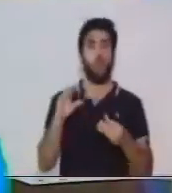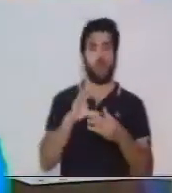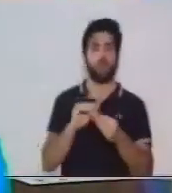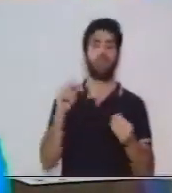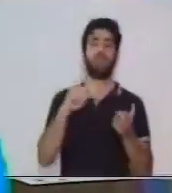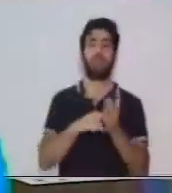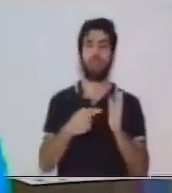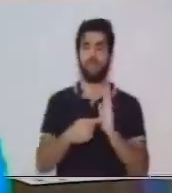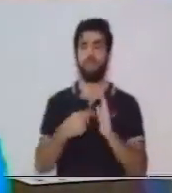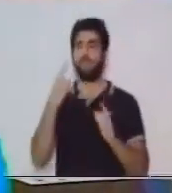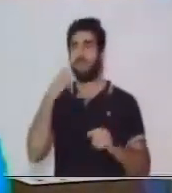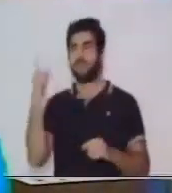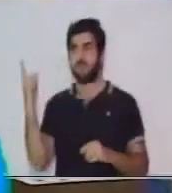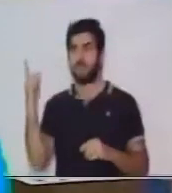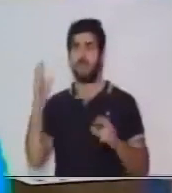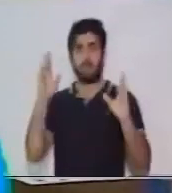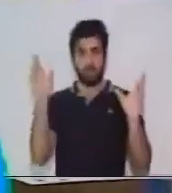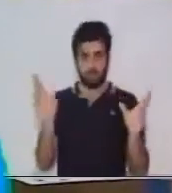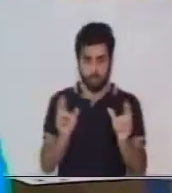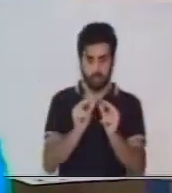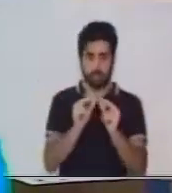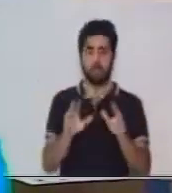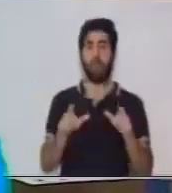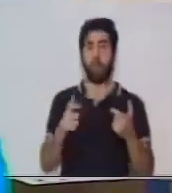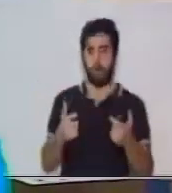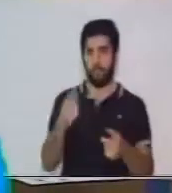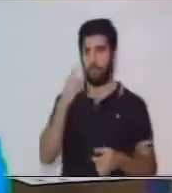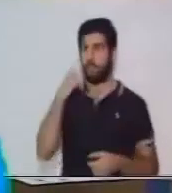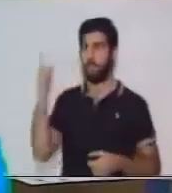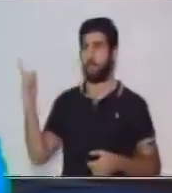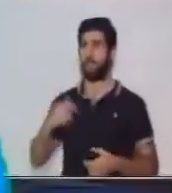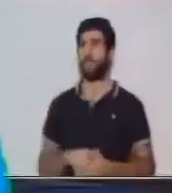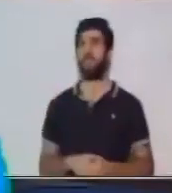Las características te las voy a colocar acá para que las tengas en cuenta.